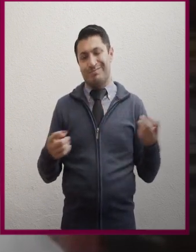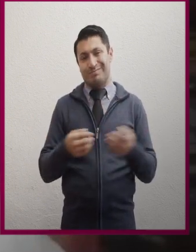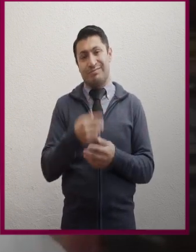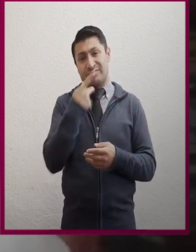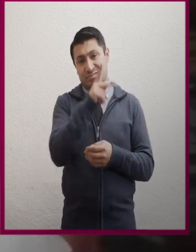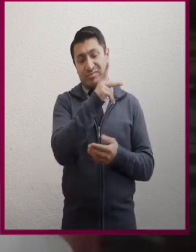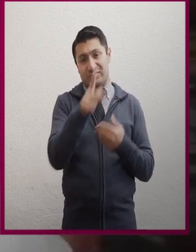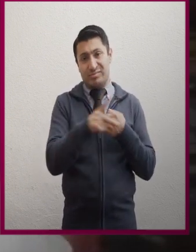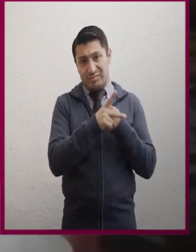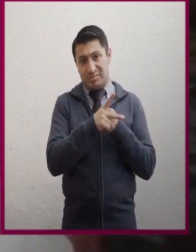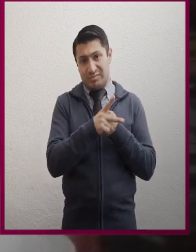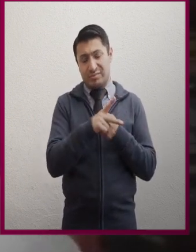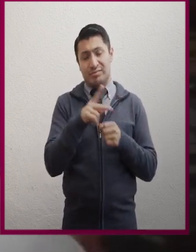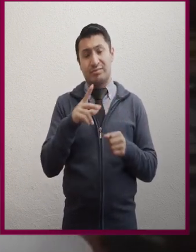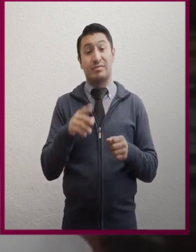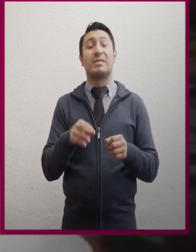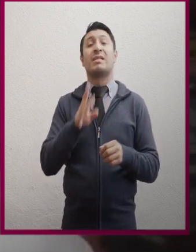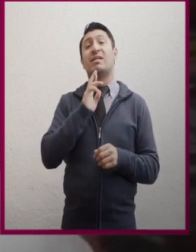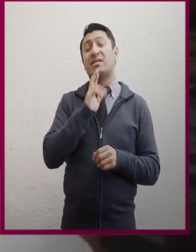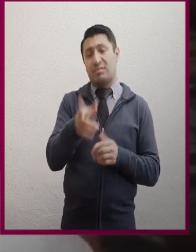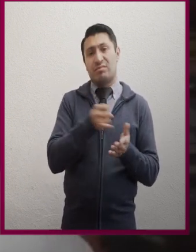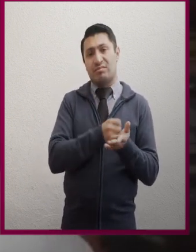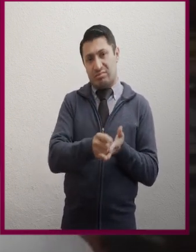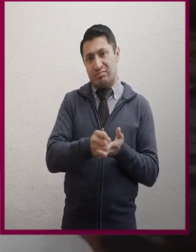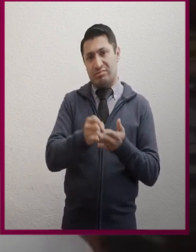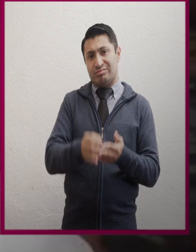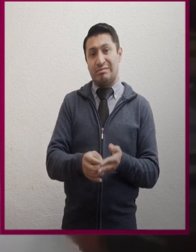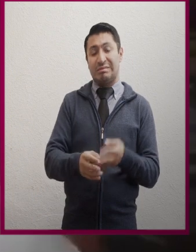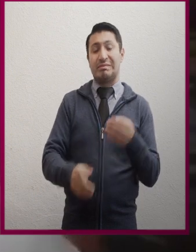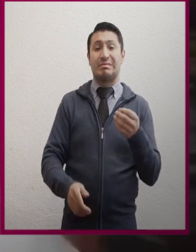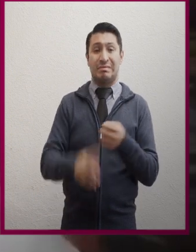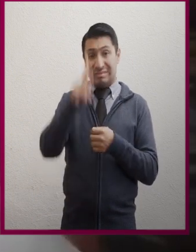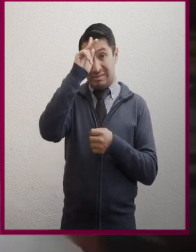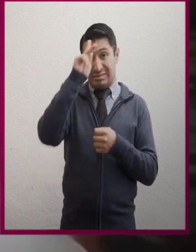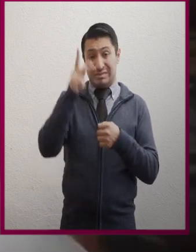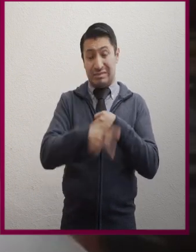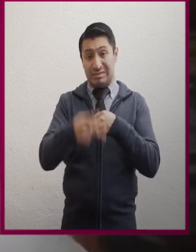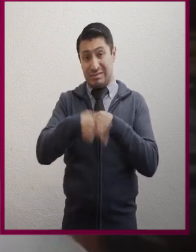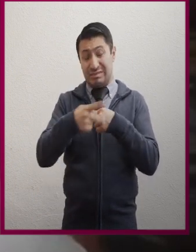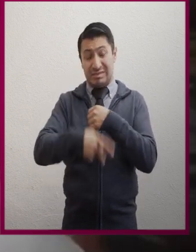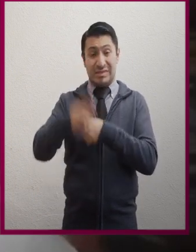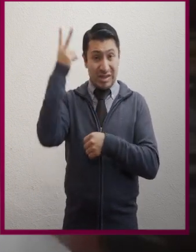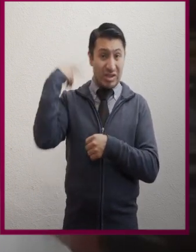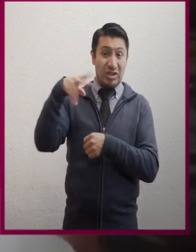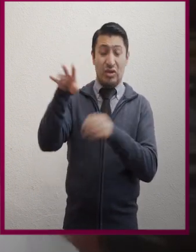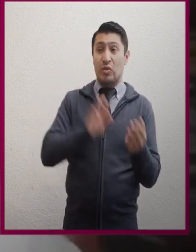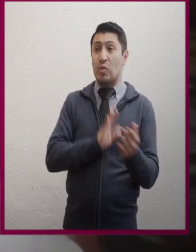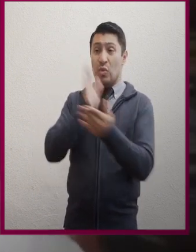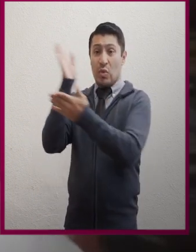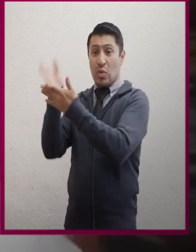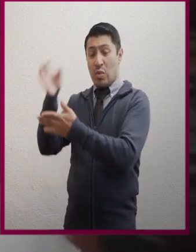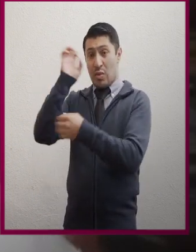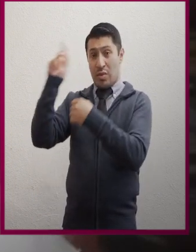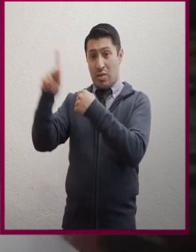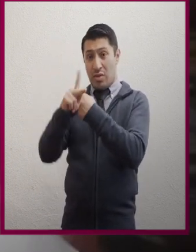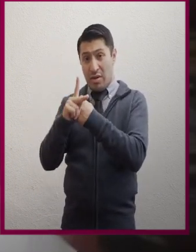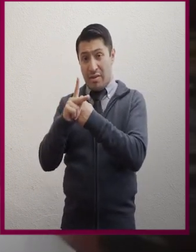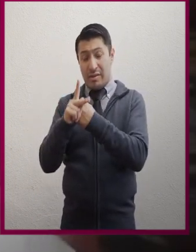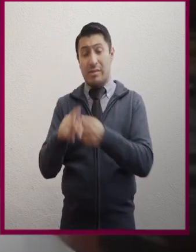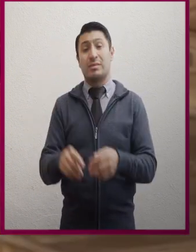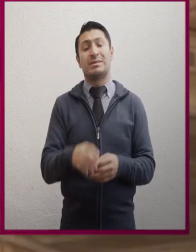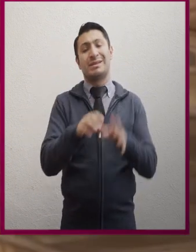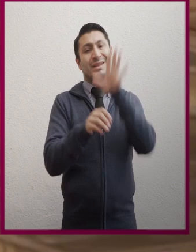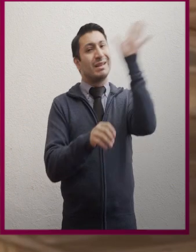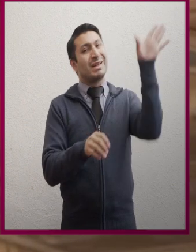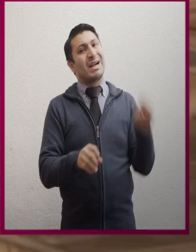un desarrollo en su propio país, a emprender pues el peligroso viaje a través del norte de África a otras regiones y sobre todo a